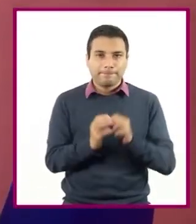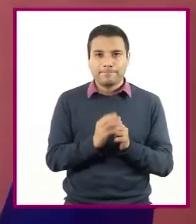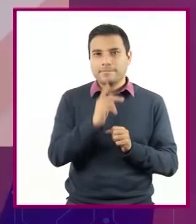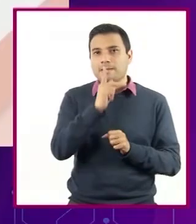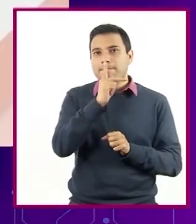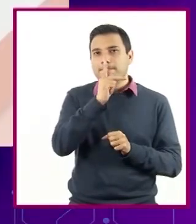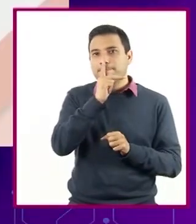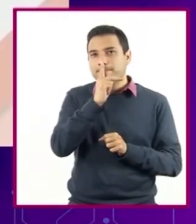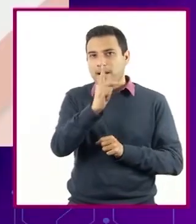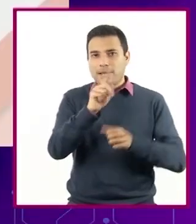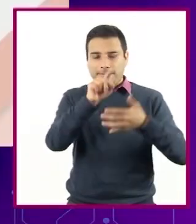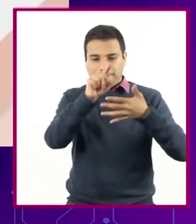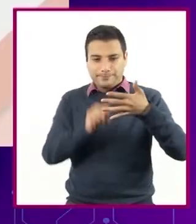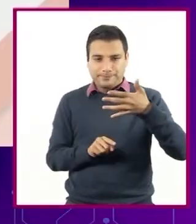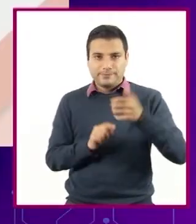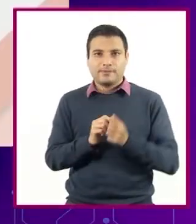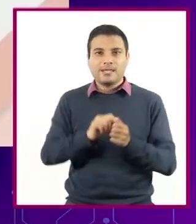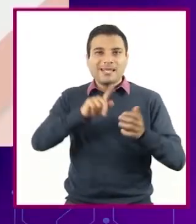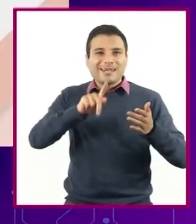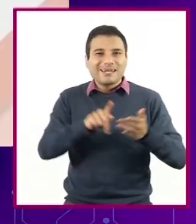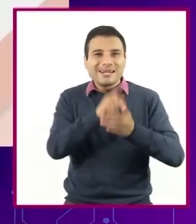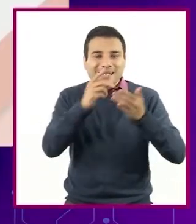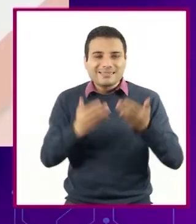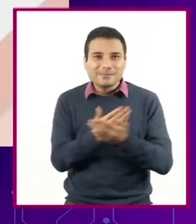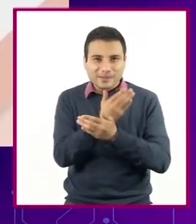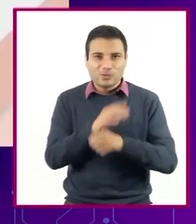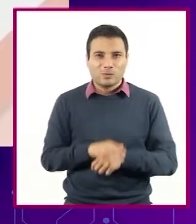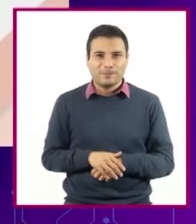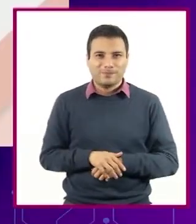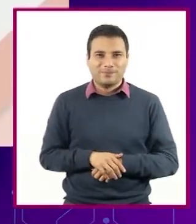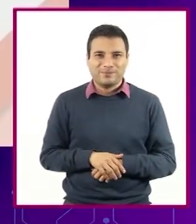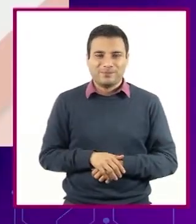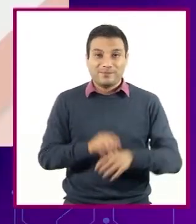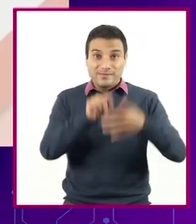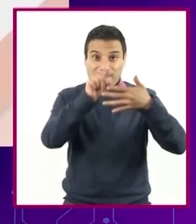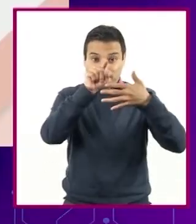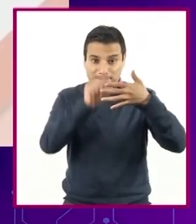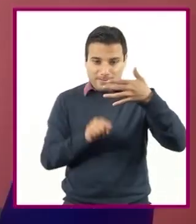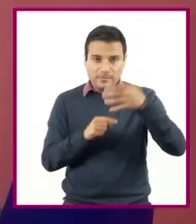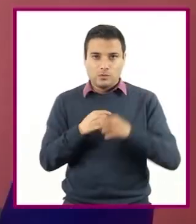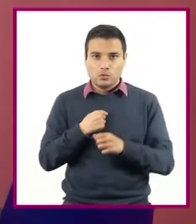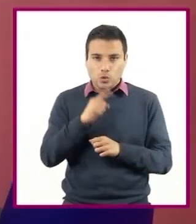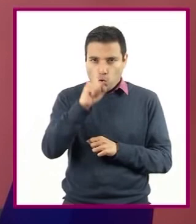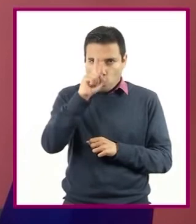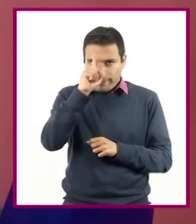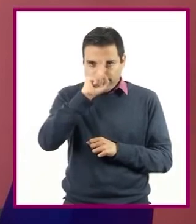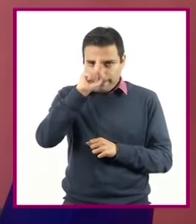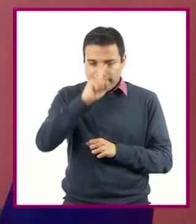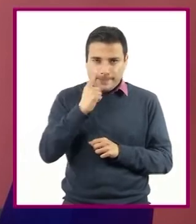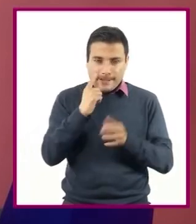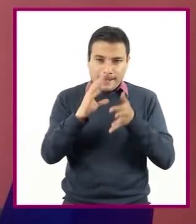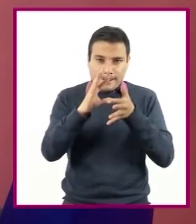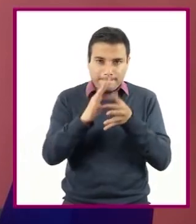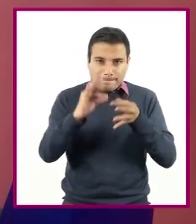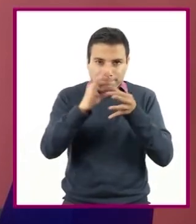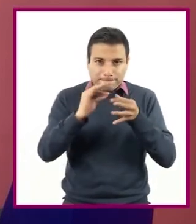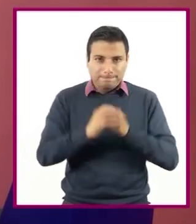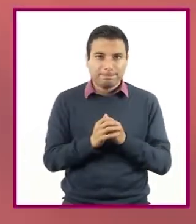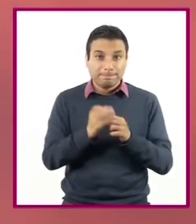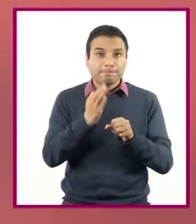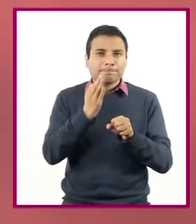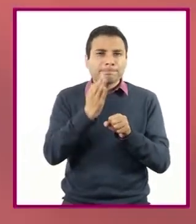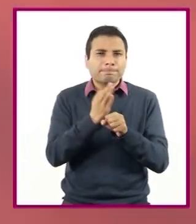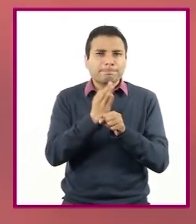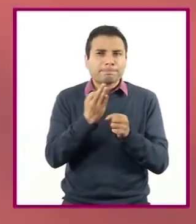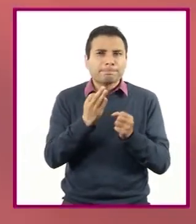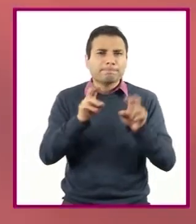la palabra renacimiento. Mencionaré algunas pistas y tú mencionarás a qué de lo que hemos platicado en la sesión